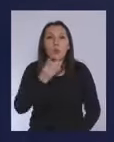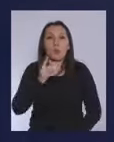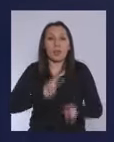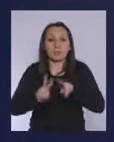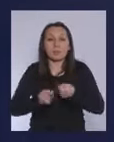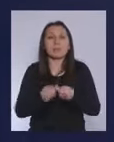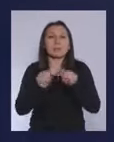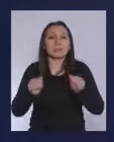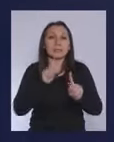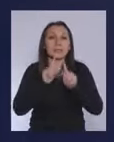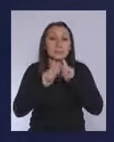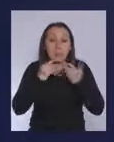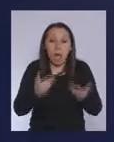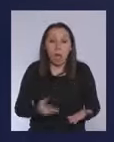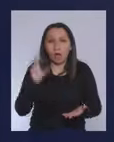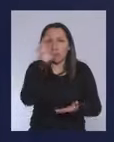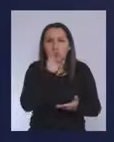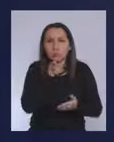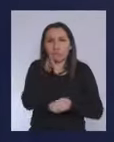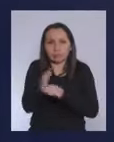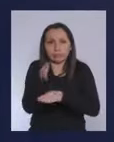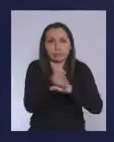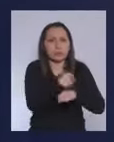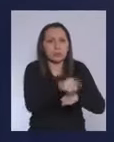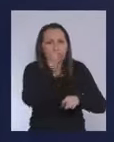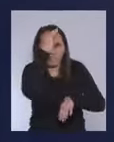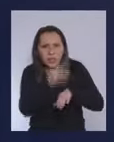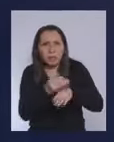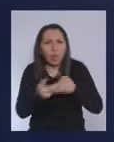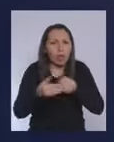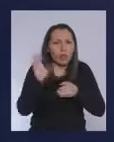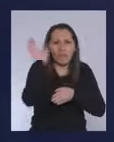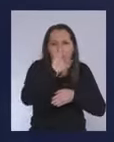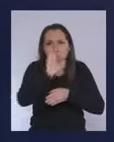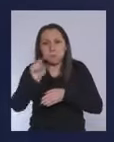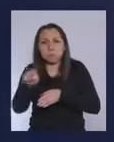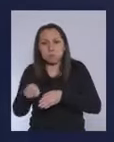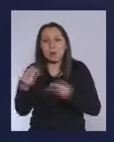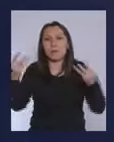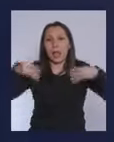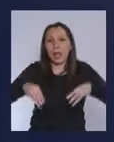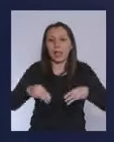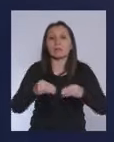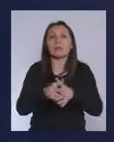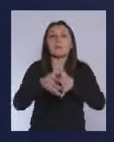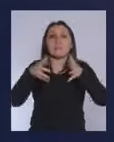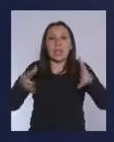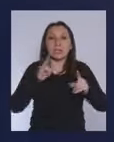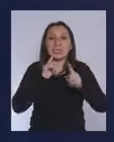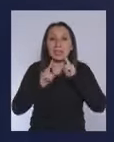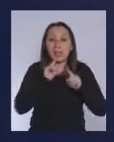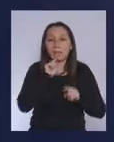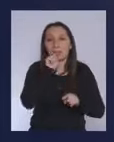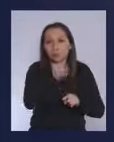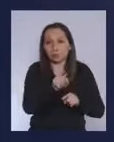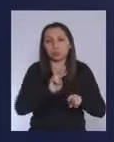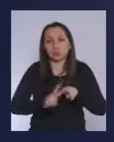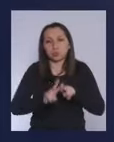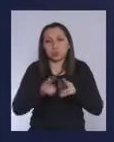también hoy día se está haciendo una búsqueda activa de casos en magallanes lo que refleja el número de exámenes que se están haciendo hoy día